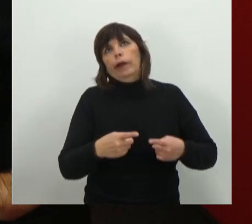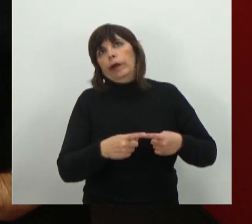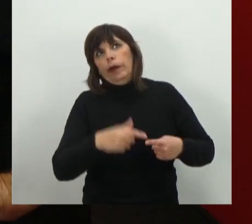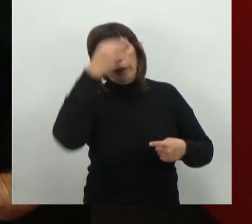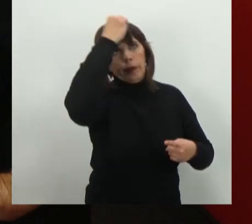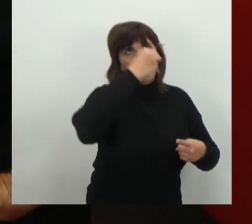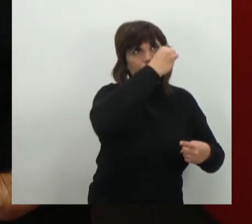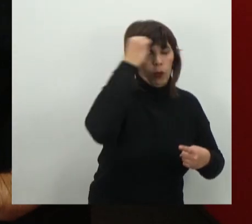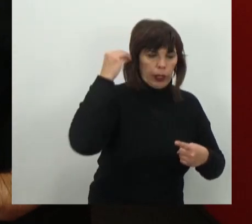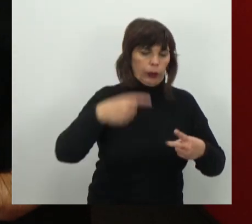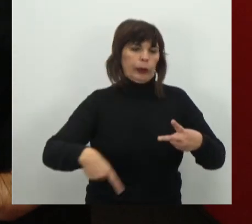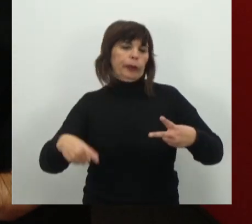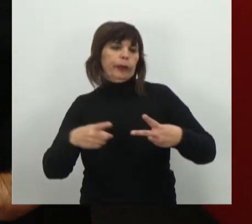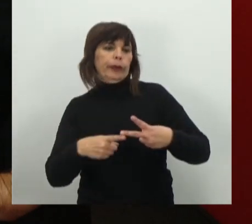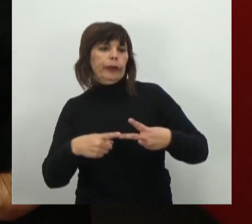adventista,